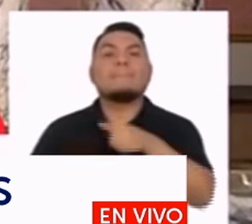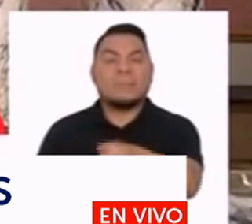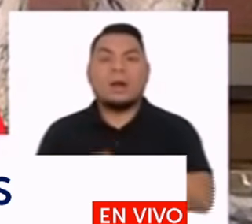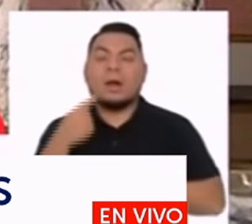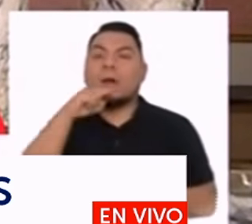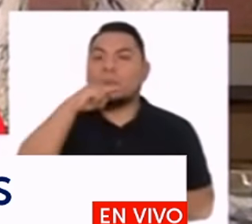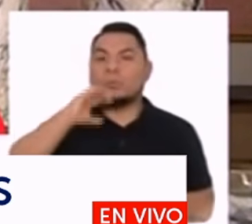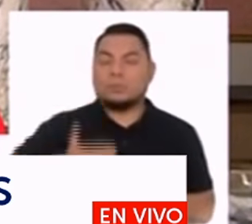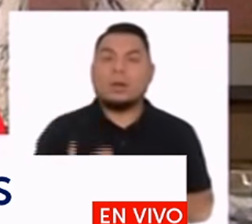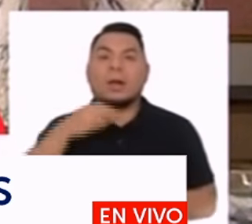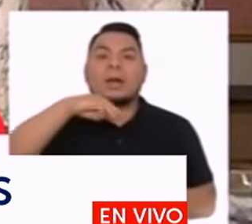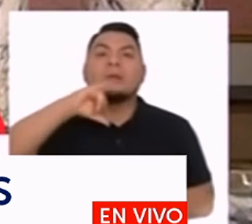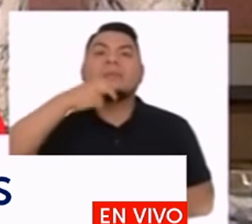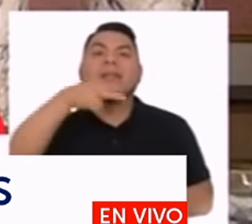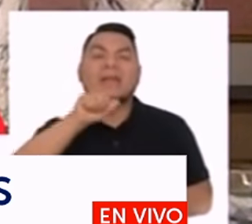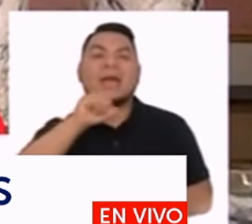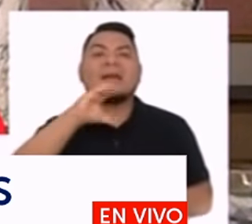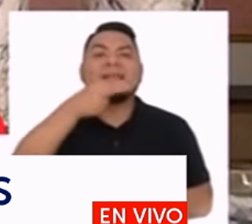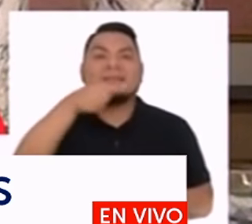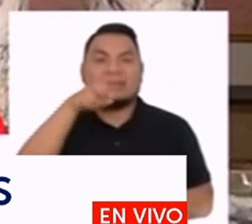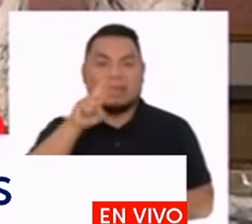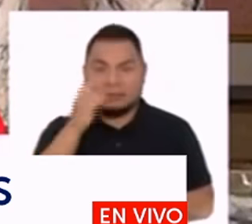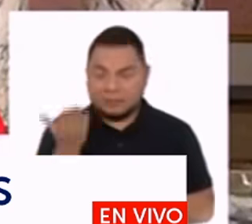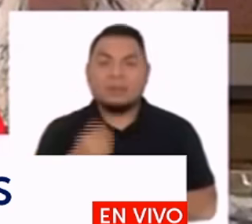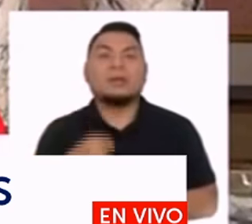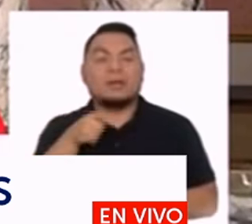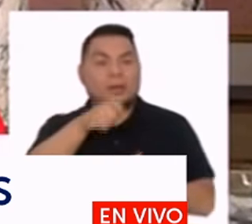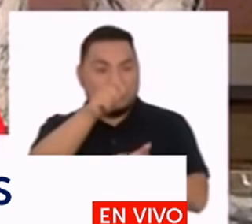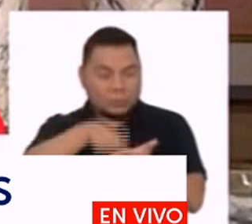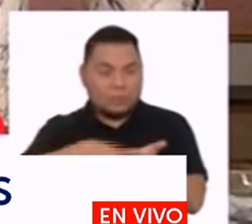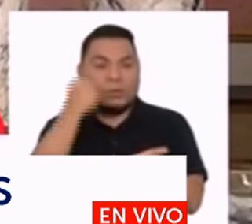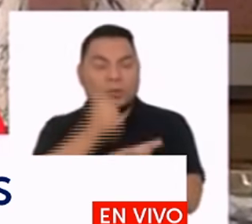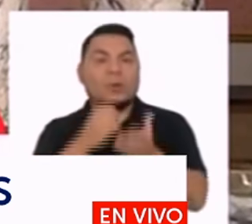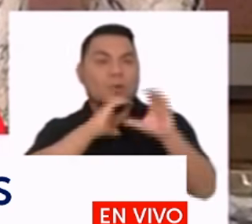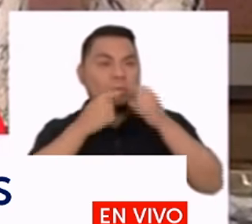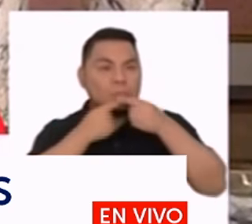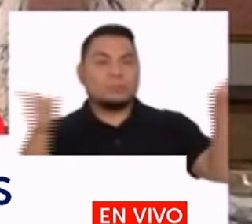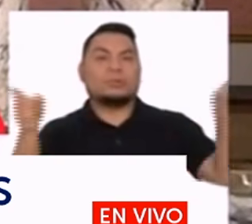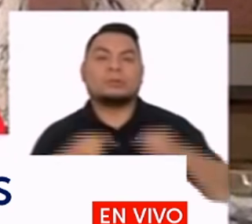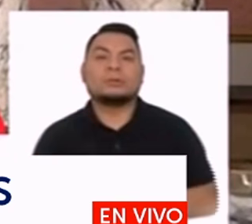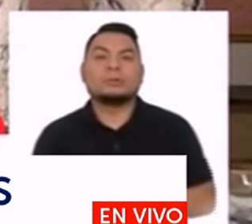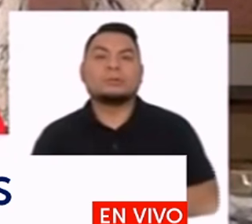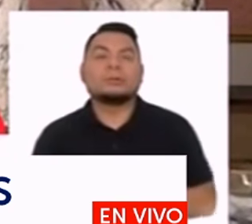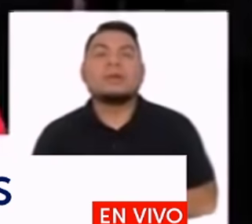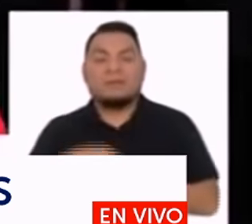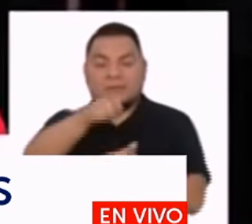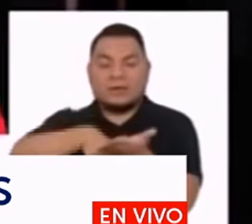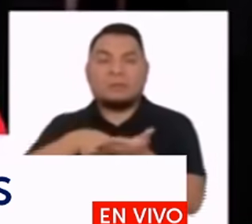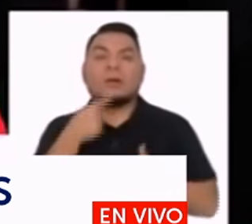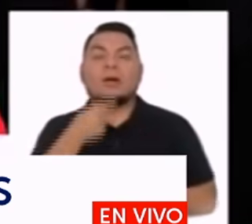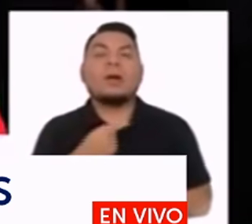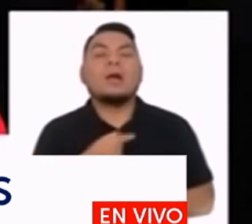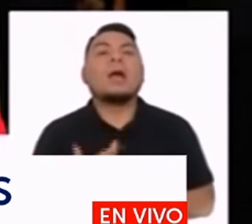Ministros a la señora Mirta Esther Vázquez Chuquilín. Regístrese, comuníquese y publíquese. Firma